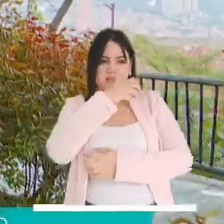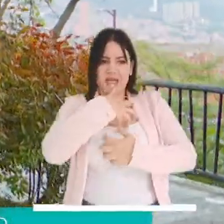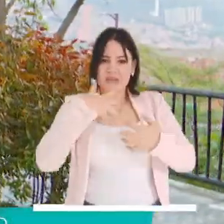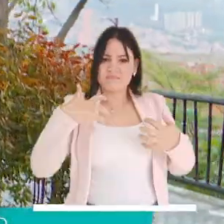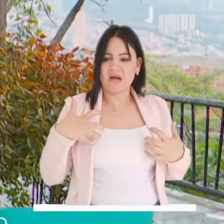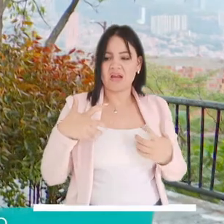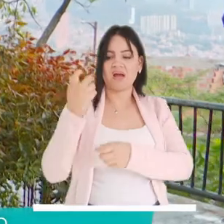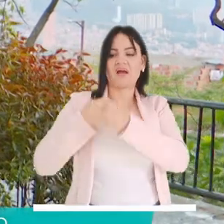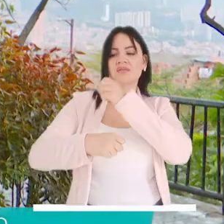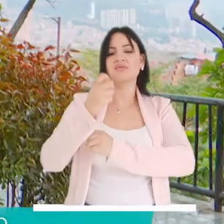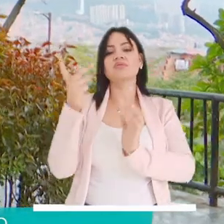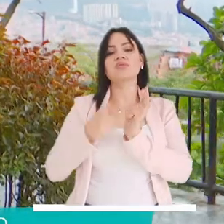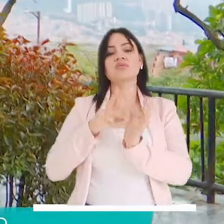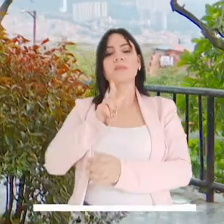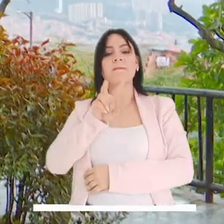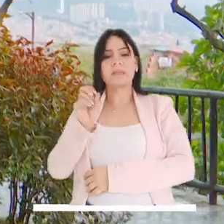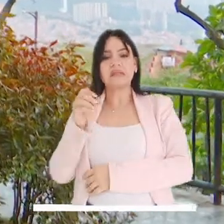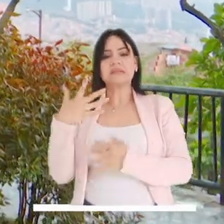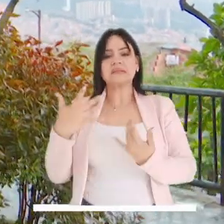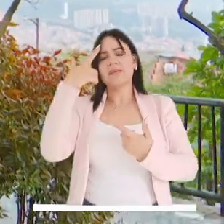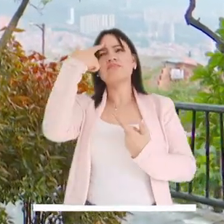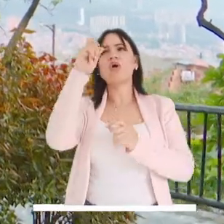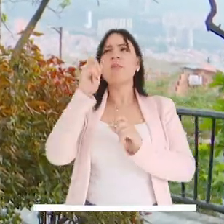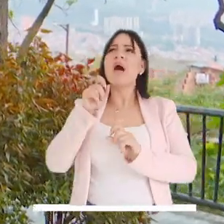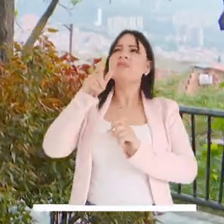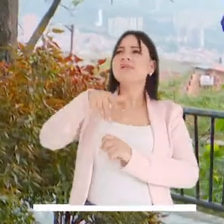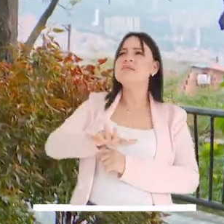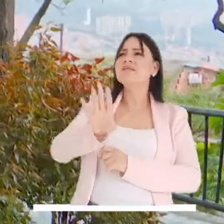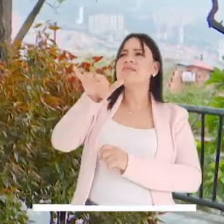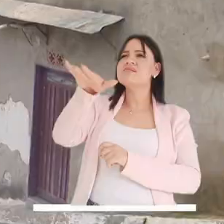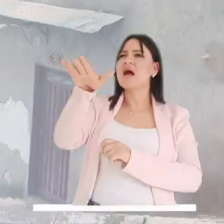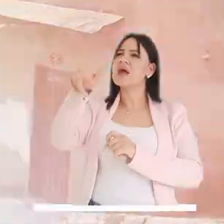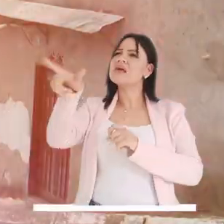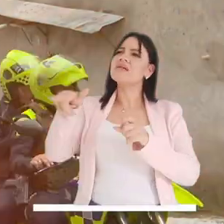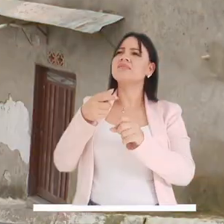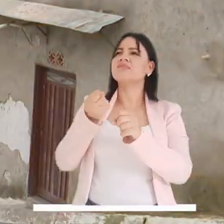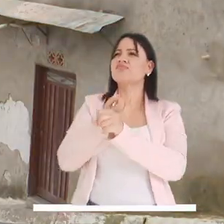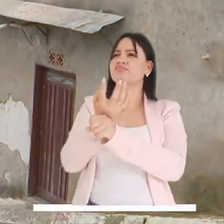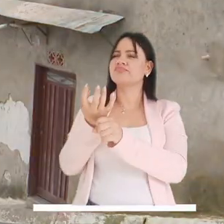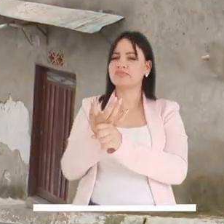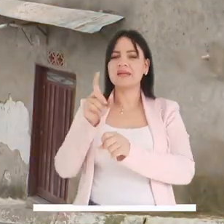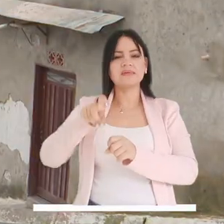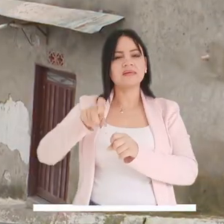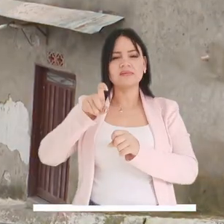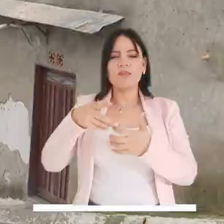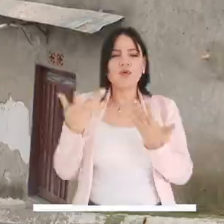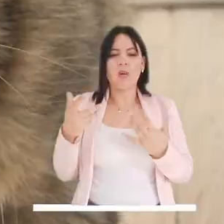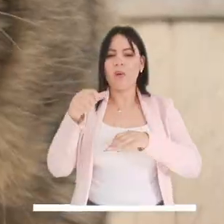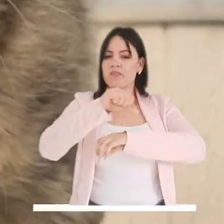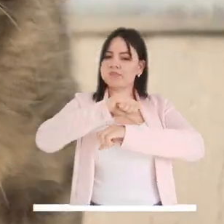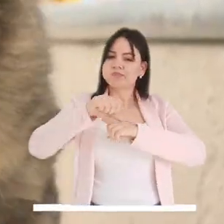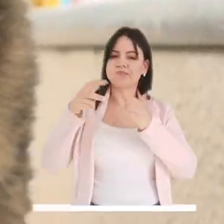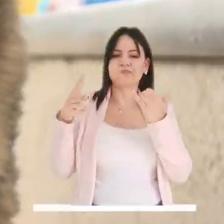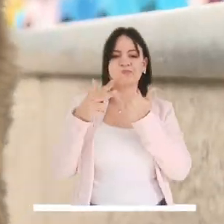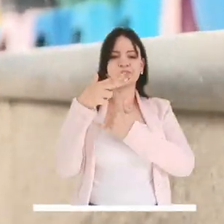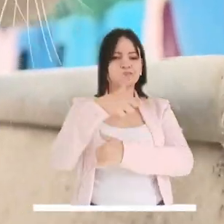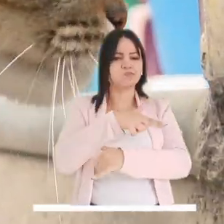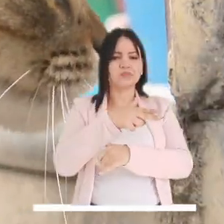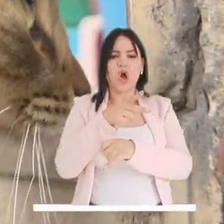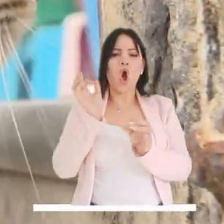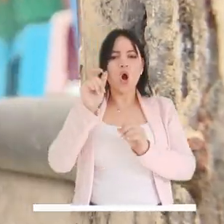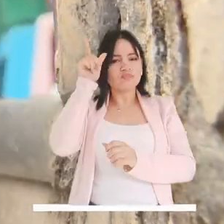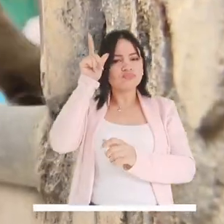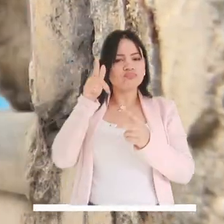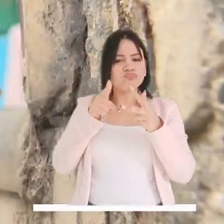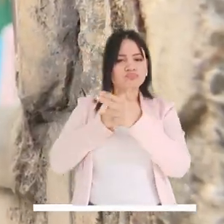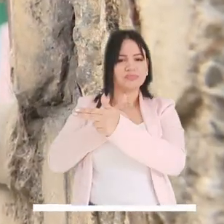en el 2020, nos hemos preocupado porque en esta zona, las zonas periféricas, esta problemática la hemos querido enfrentar con esterilizaciones